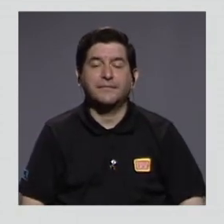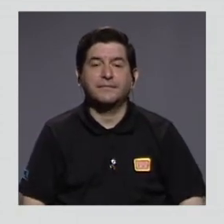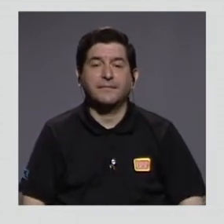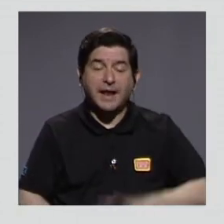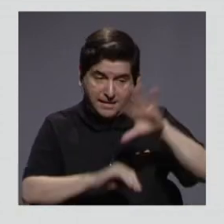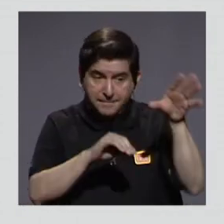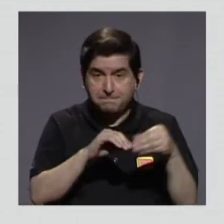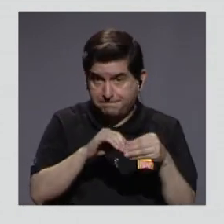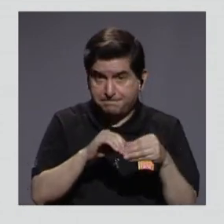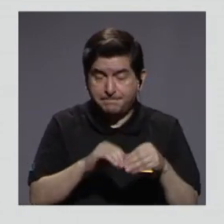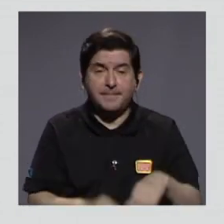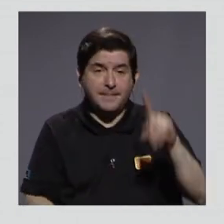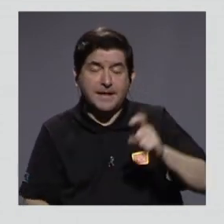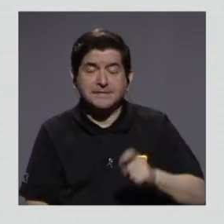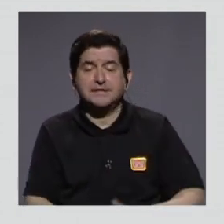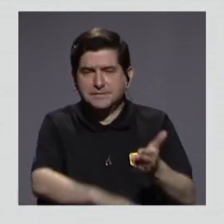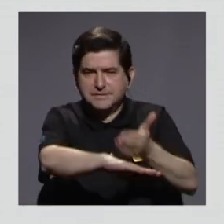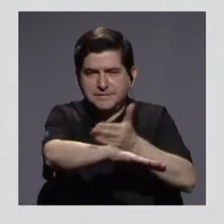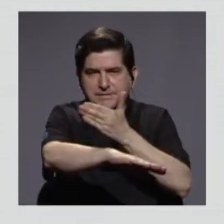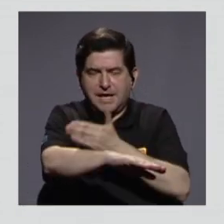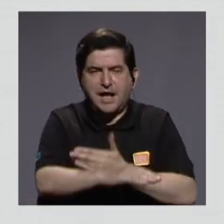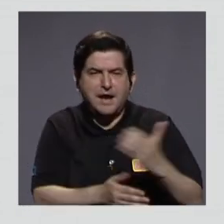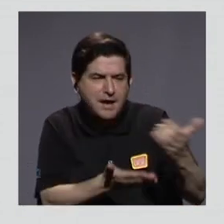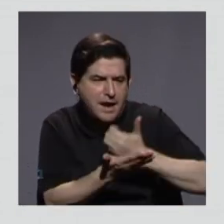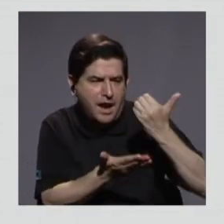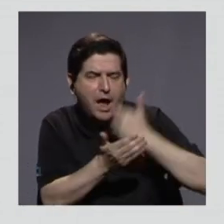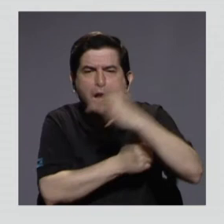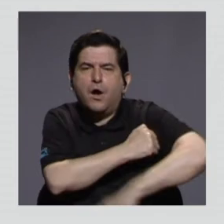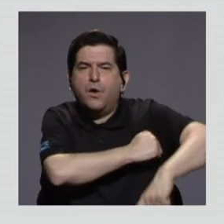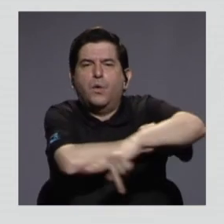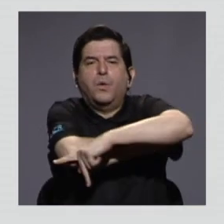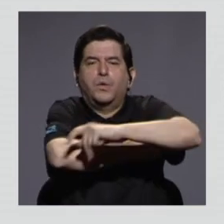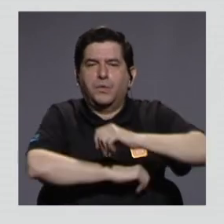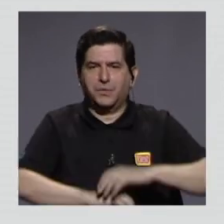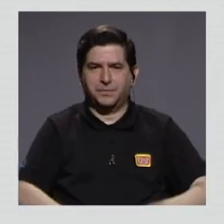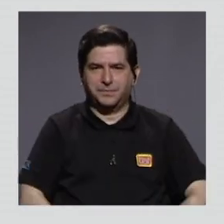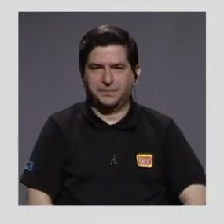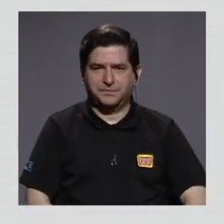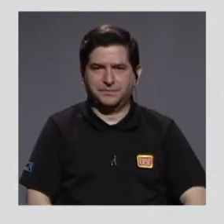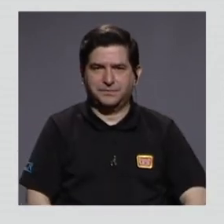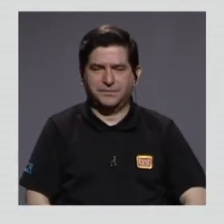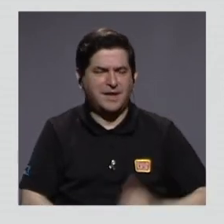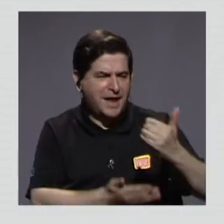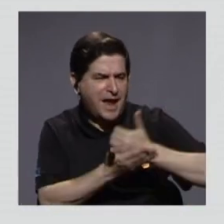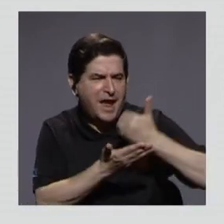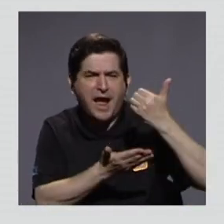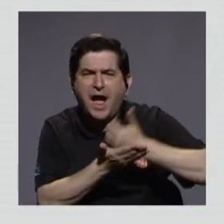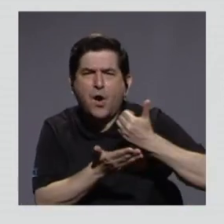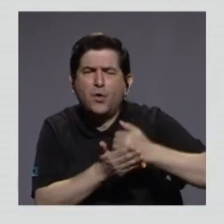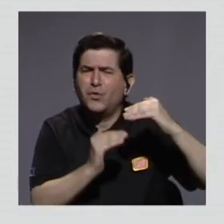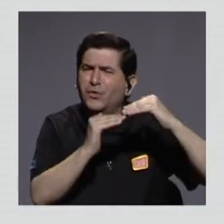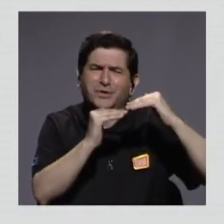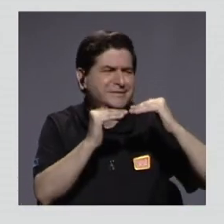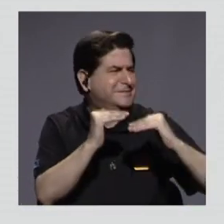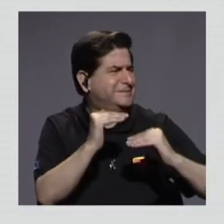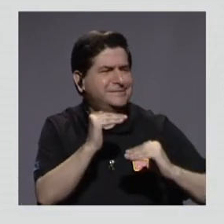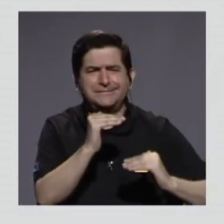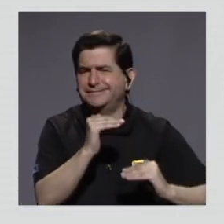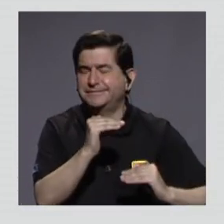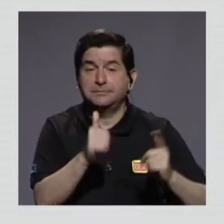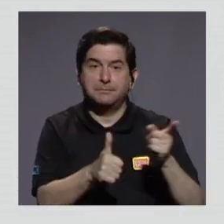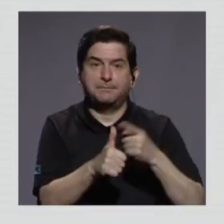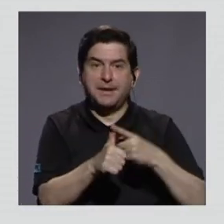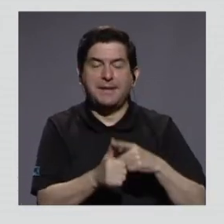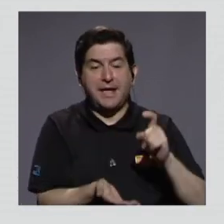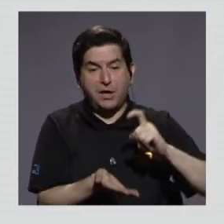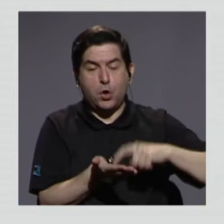debemos mejorar el nivel de ahorro en nuestro país el ahorro es relativamente bajo porque primero tenemos